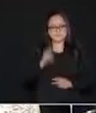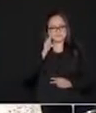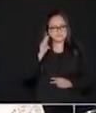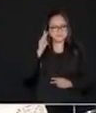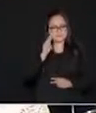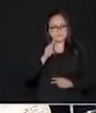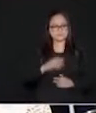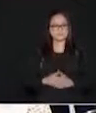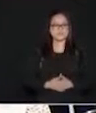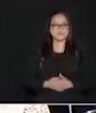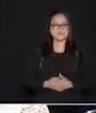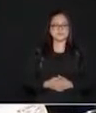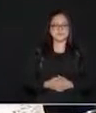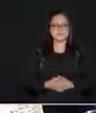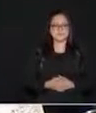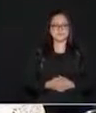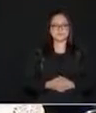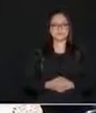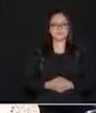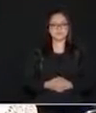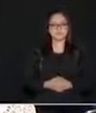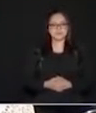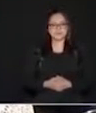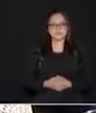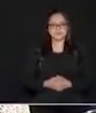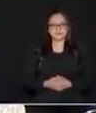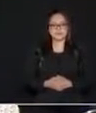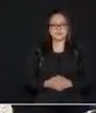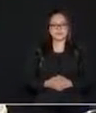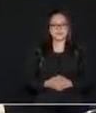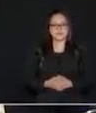momentos de silencio para escuchar las palabras de Andrés Manuel López Obrador.